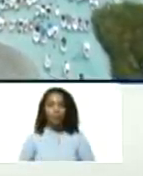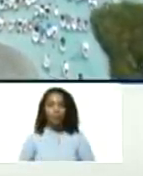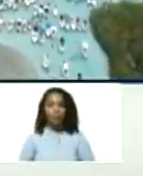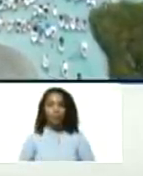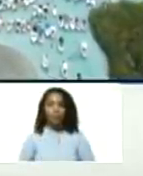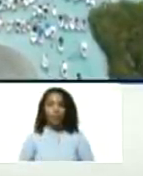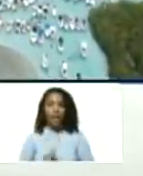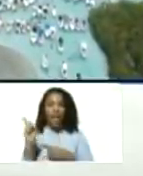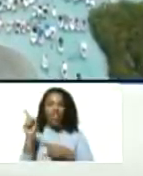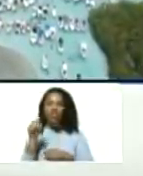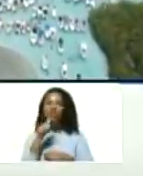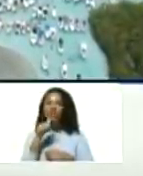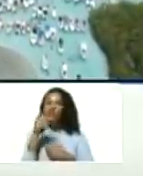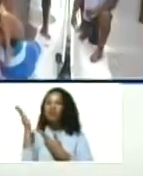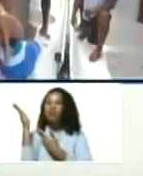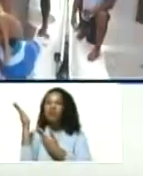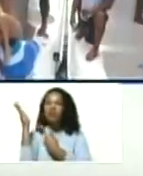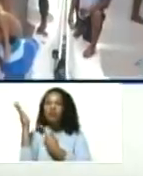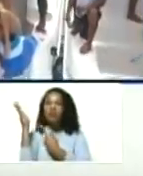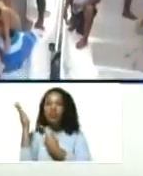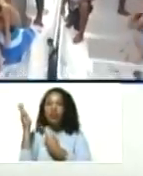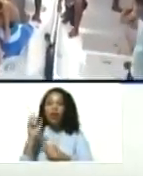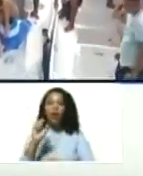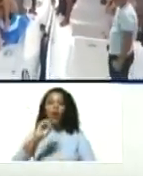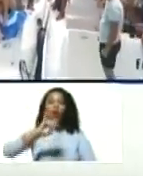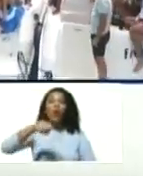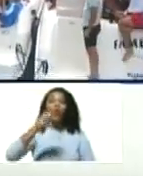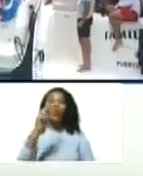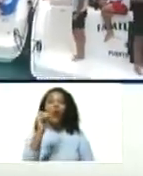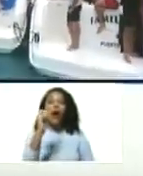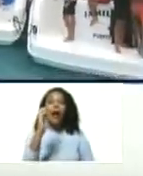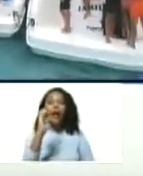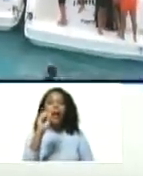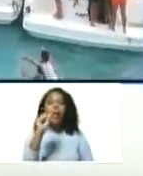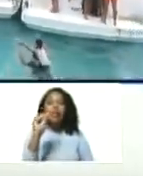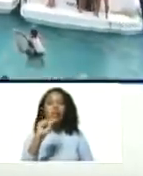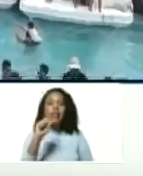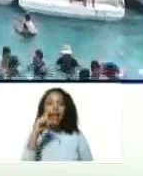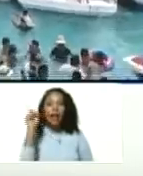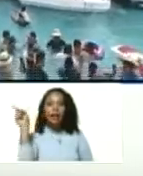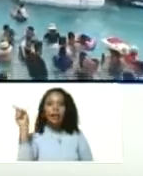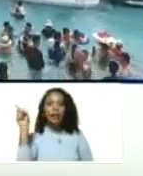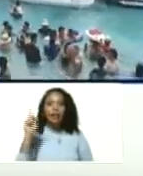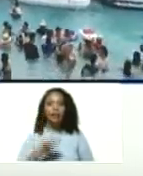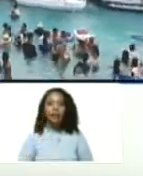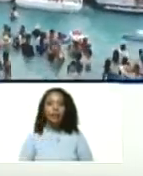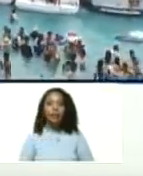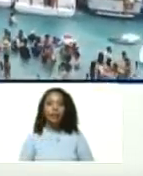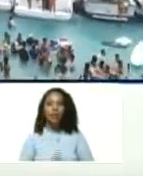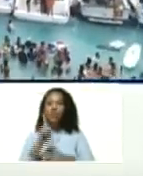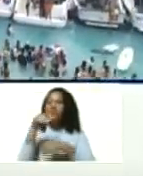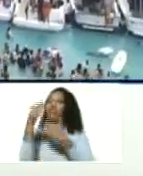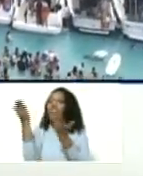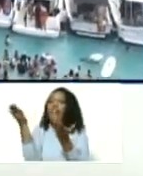esto que los juanes que lo vale aunque